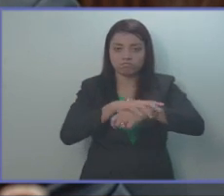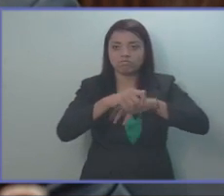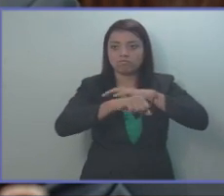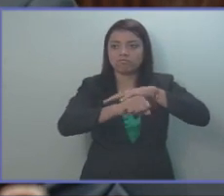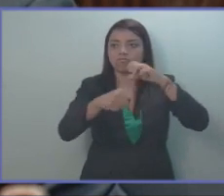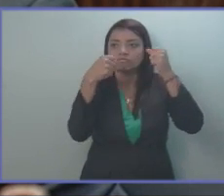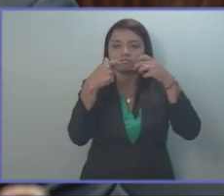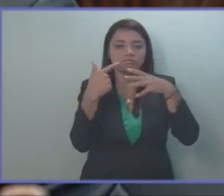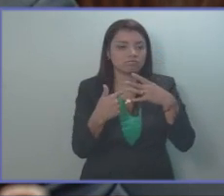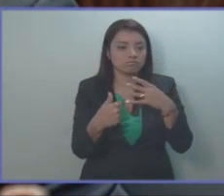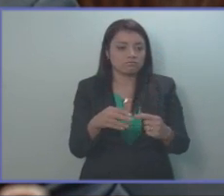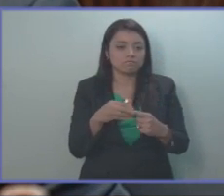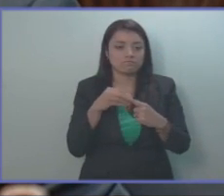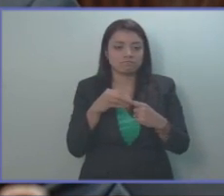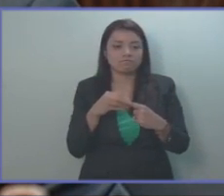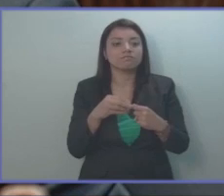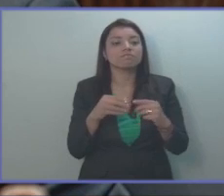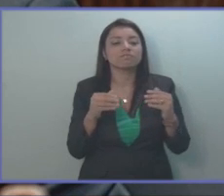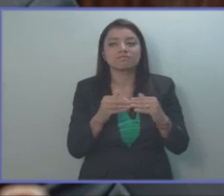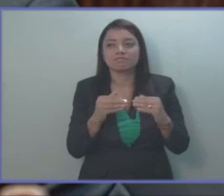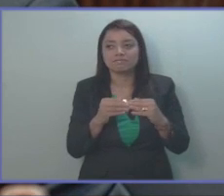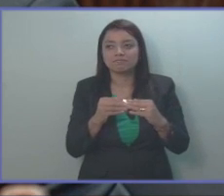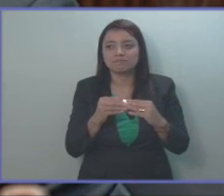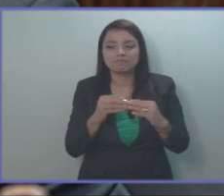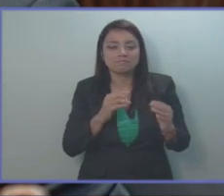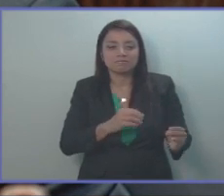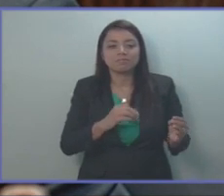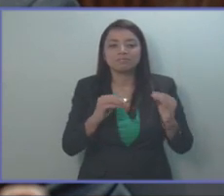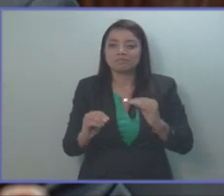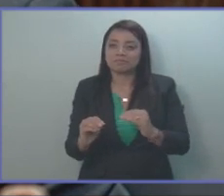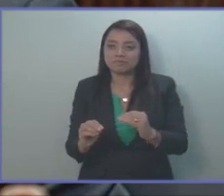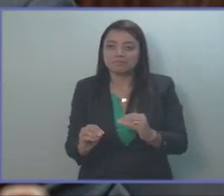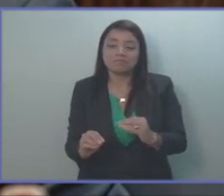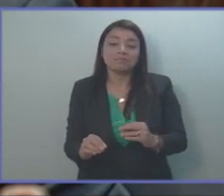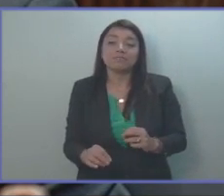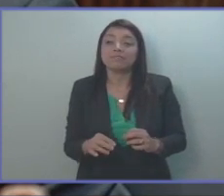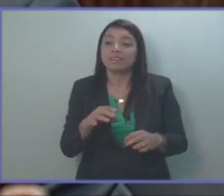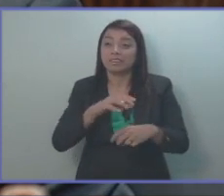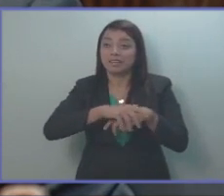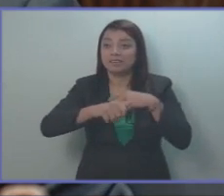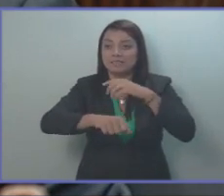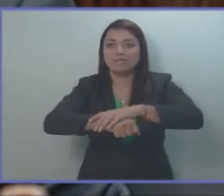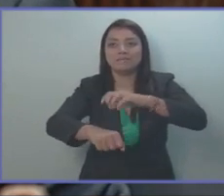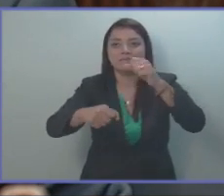especiales. Asimismo, la aplicación de la detención provisional.